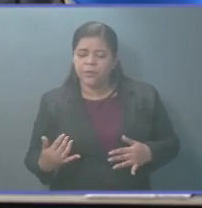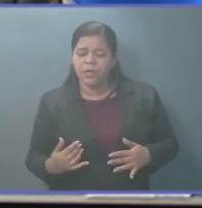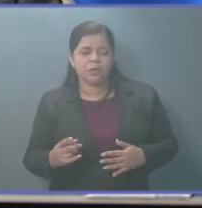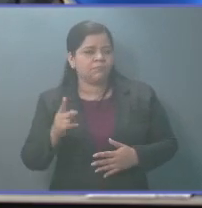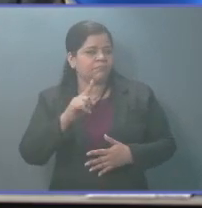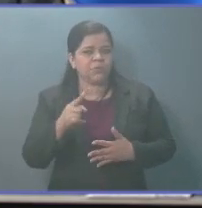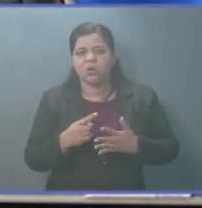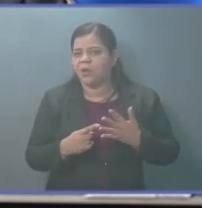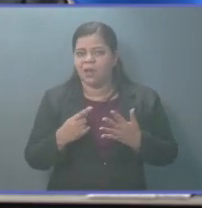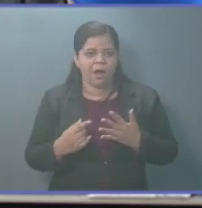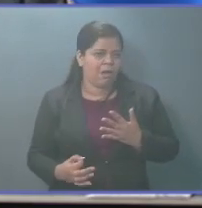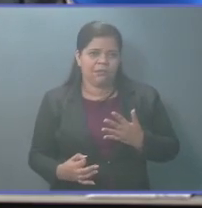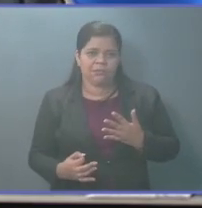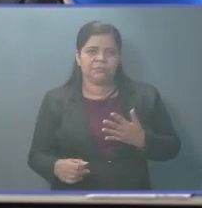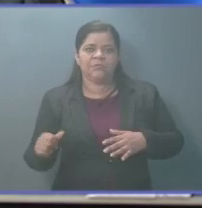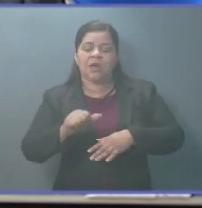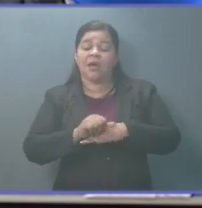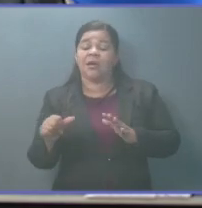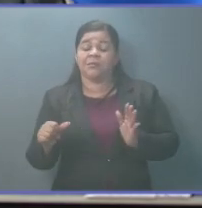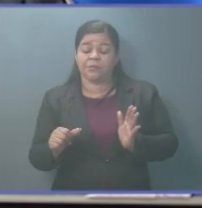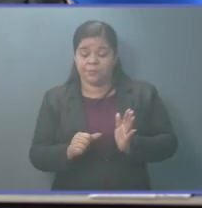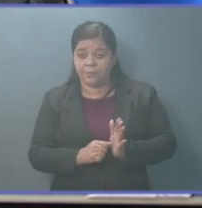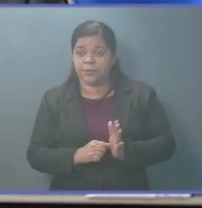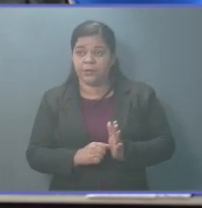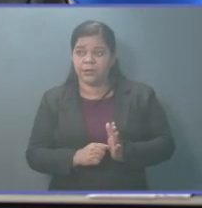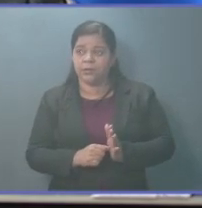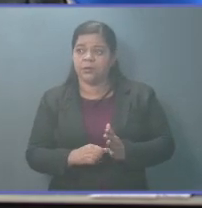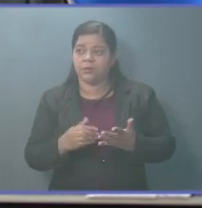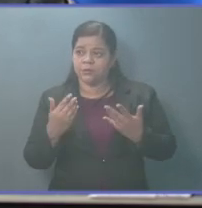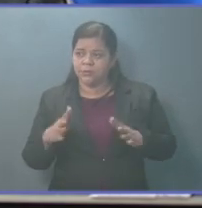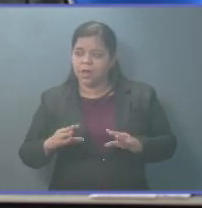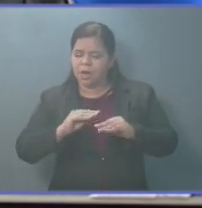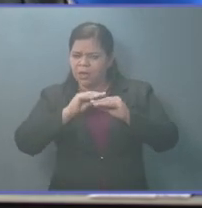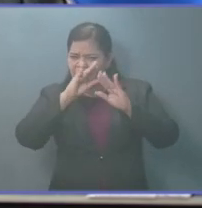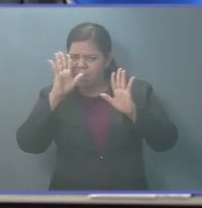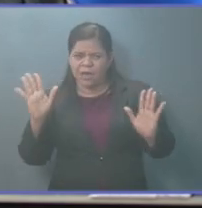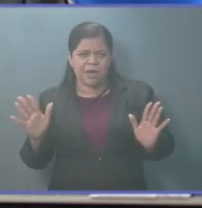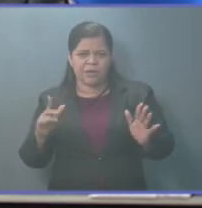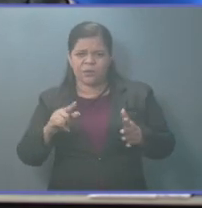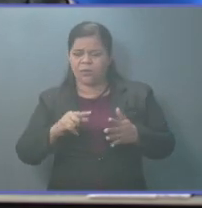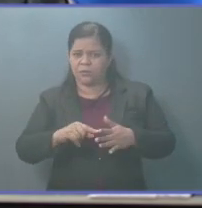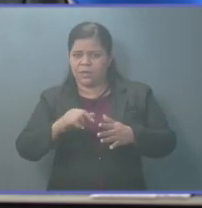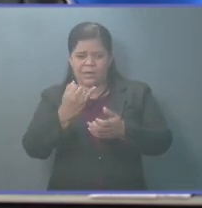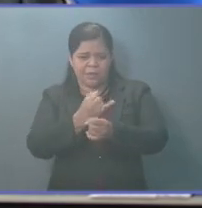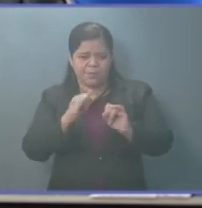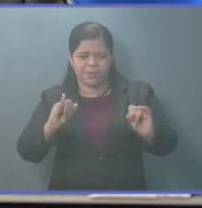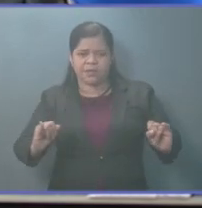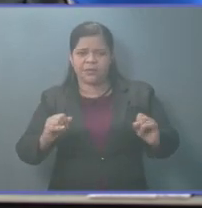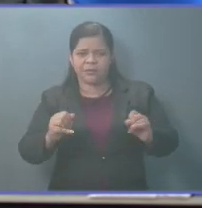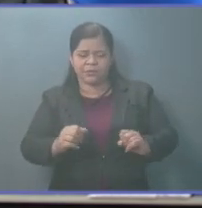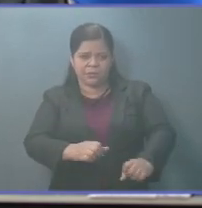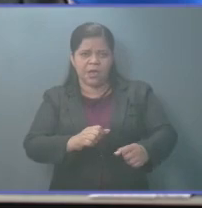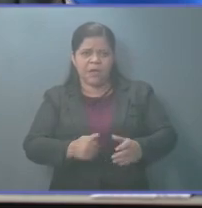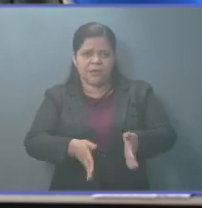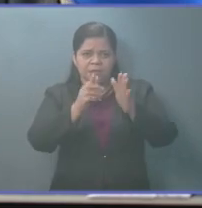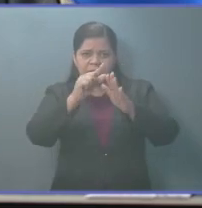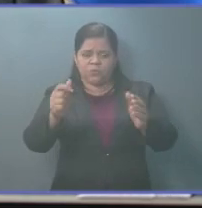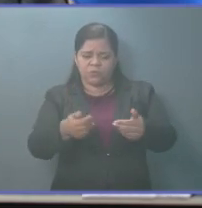de la Asamblea Legislativa y una clara violación a la independencia de